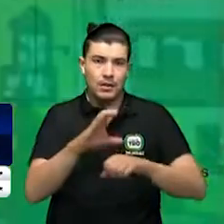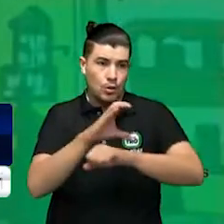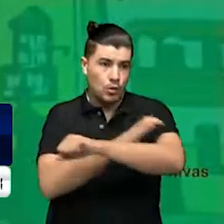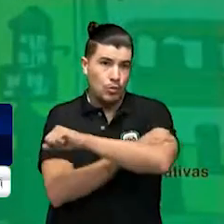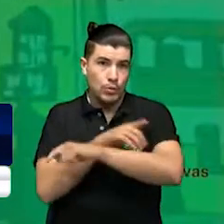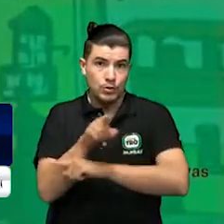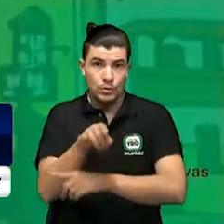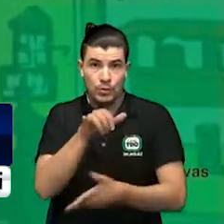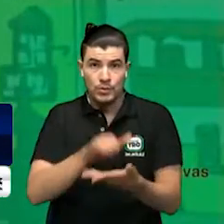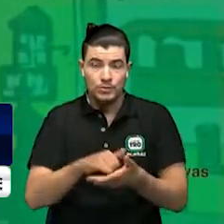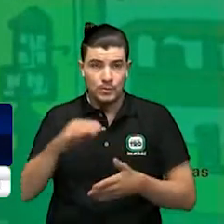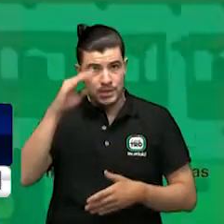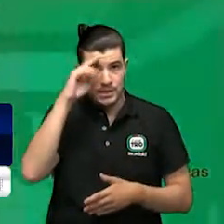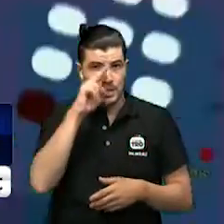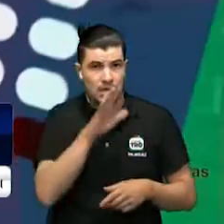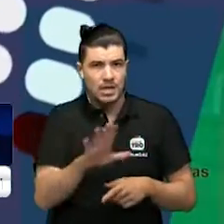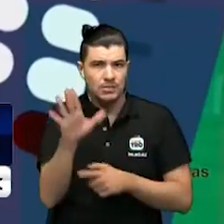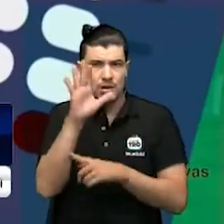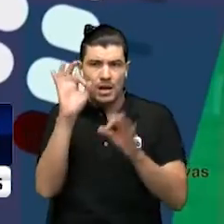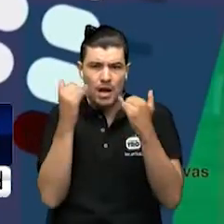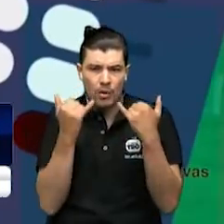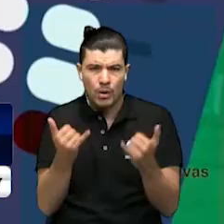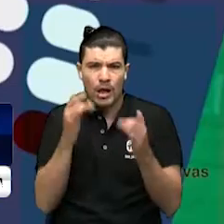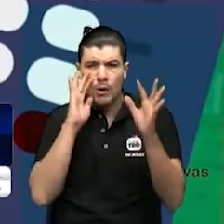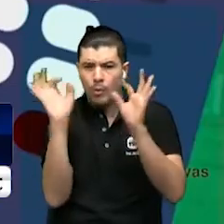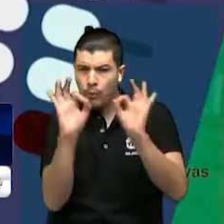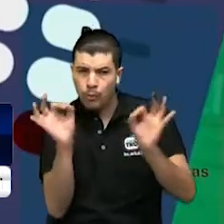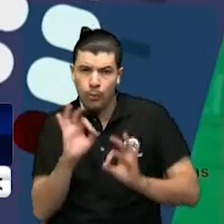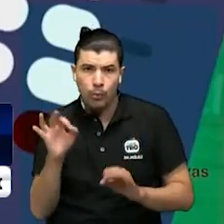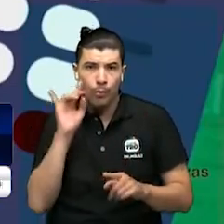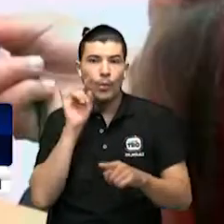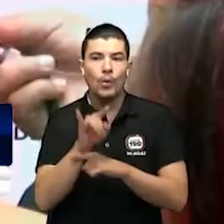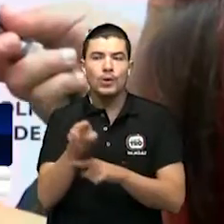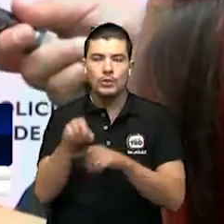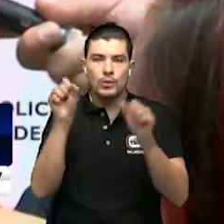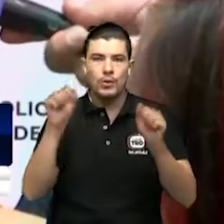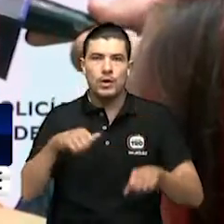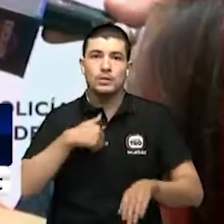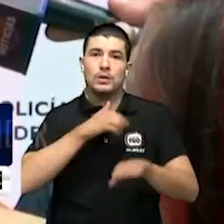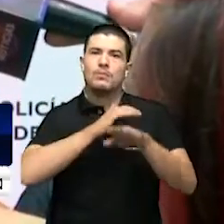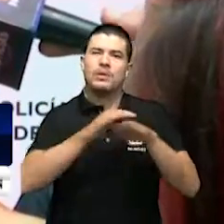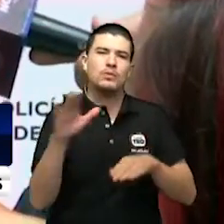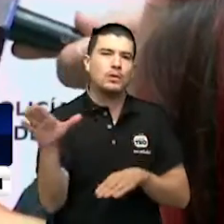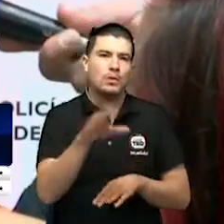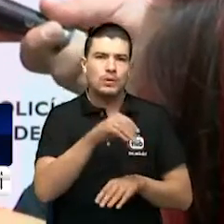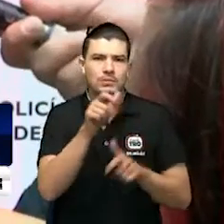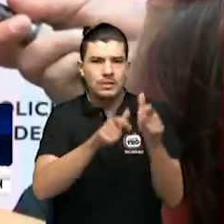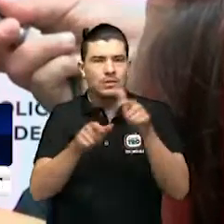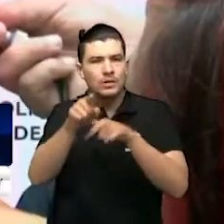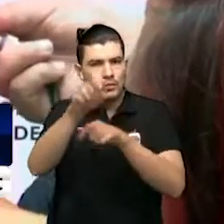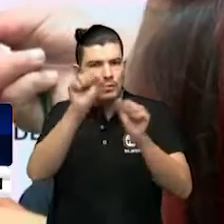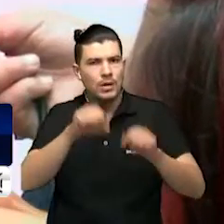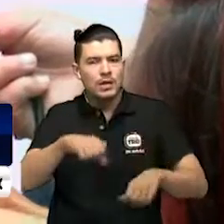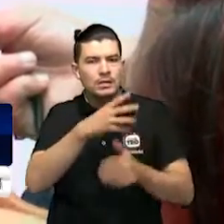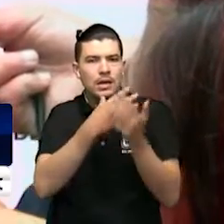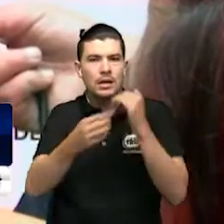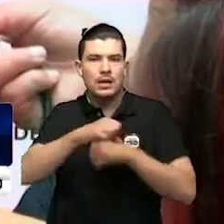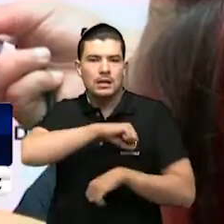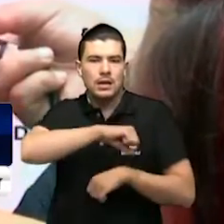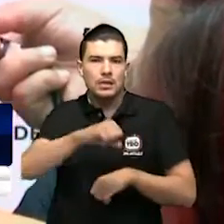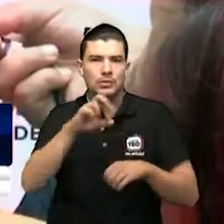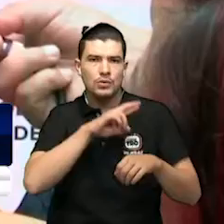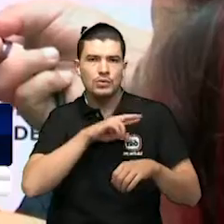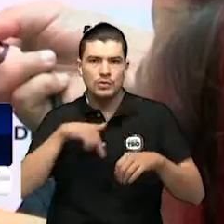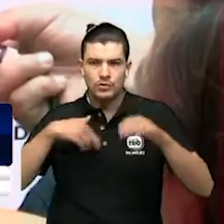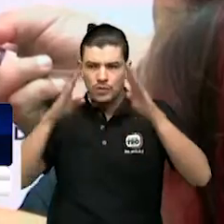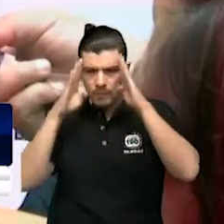la policía departamental preparó un amplio dispositivo de seguridad es una invitación en dispositivo especial que va a estar en cada una de las mesas